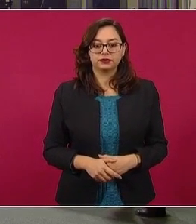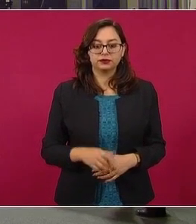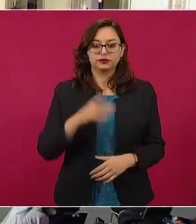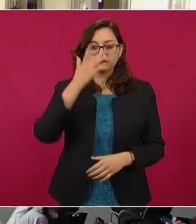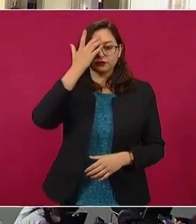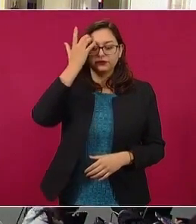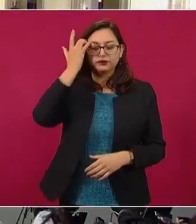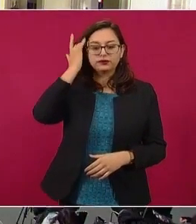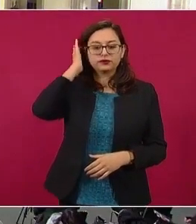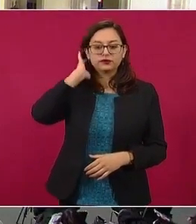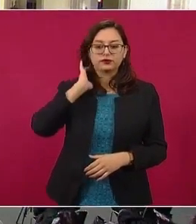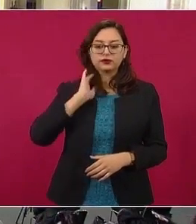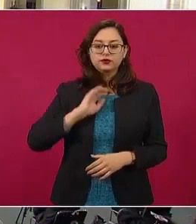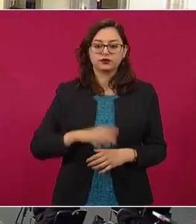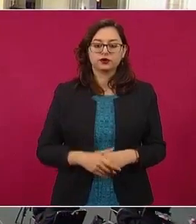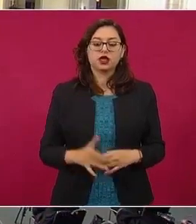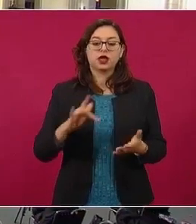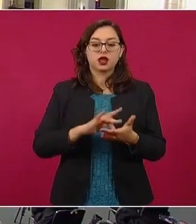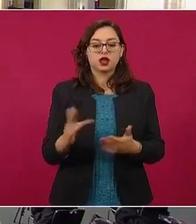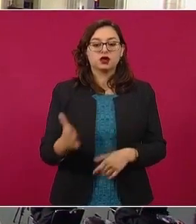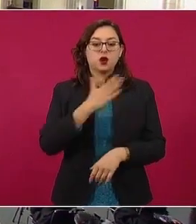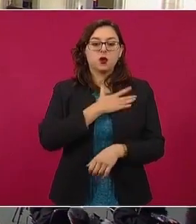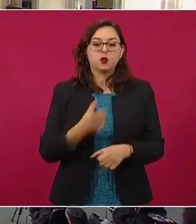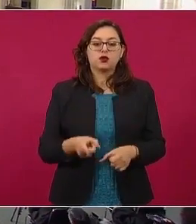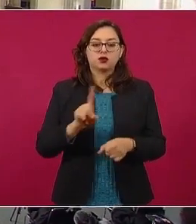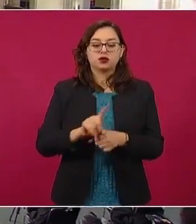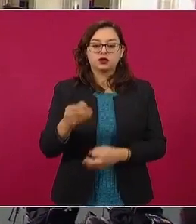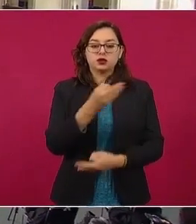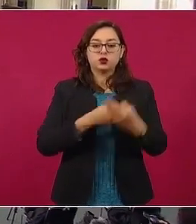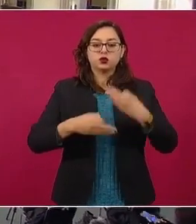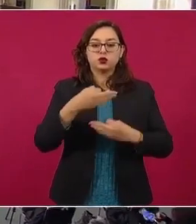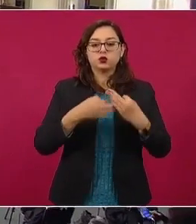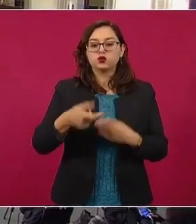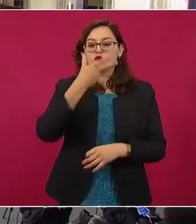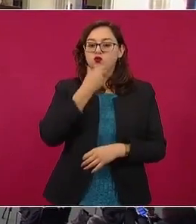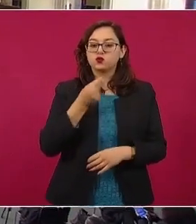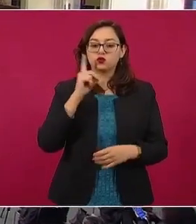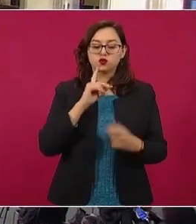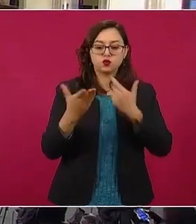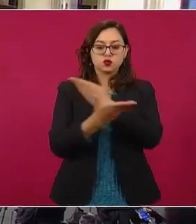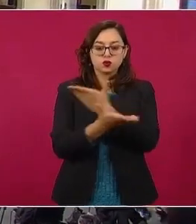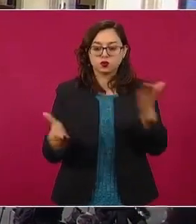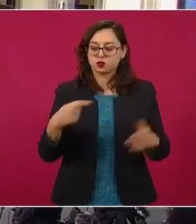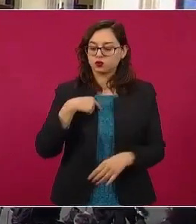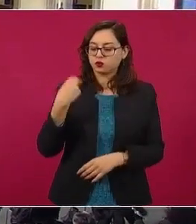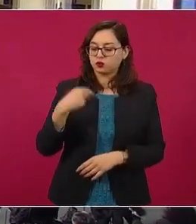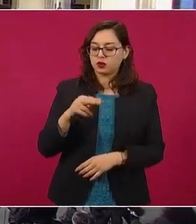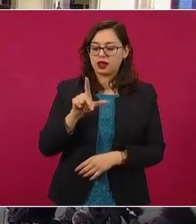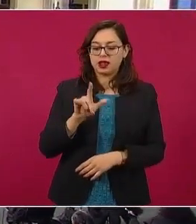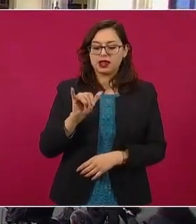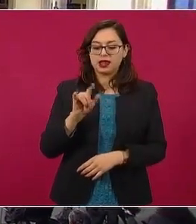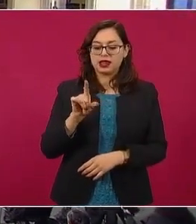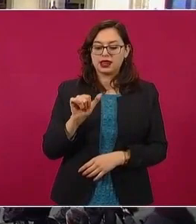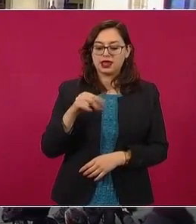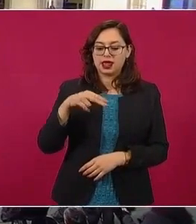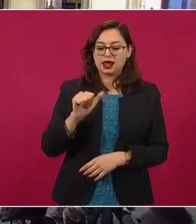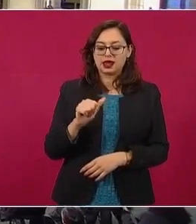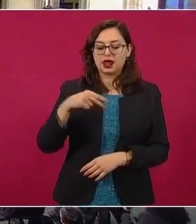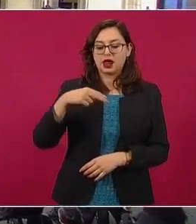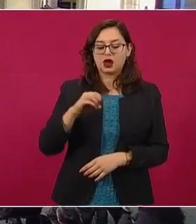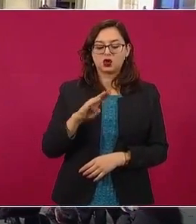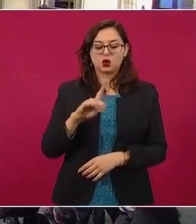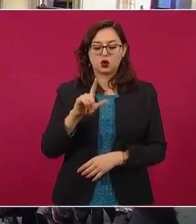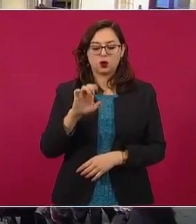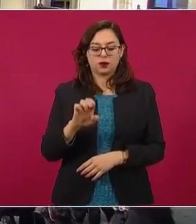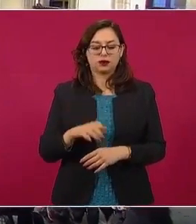Gracias. Gracias, buenos días a todos y a todas. Liliana Noble de Pulso Saludable. Señor presidente, quisiera preguntarle, usted nos ha platicado